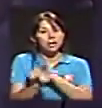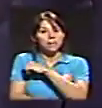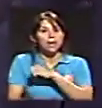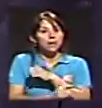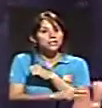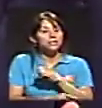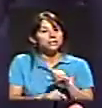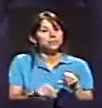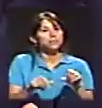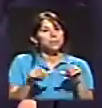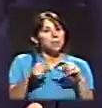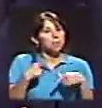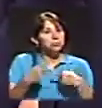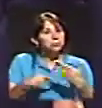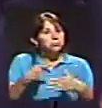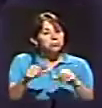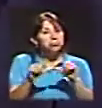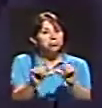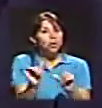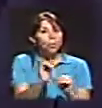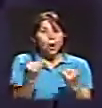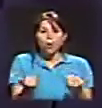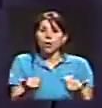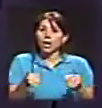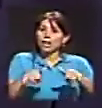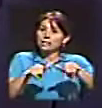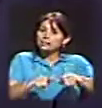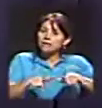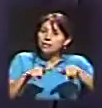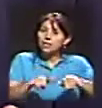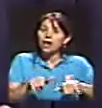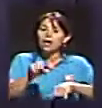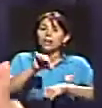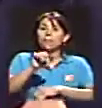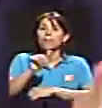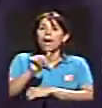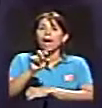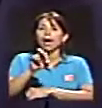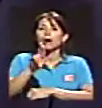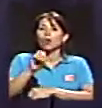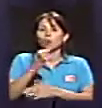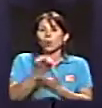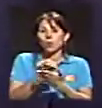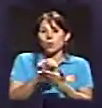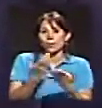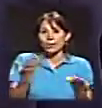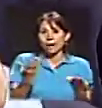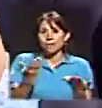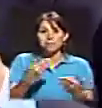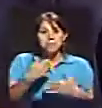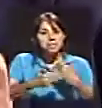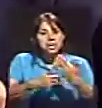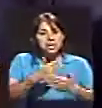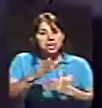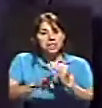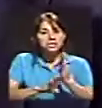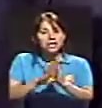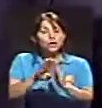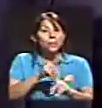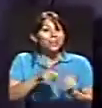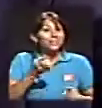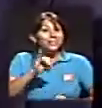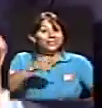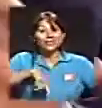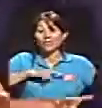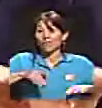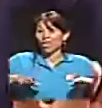en una situación como la que estamos ahora, de estabilidad macroeconómica y creciendo. Pero si no resolvemos el